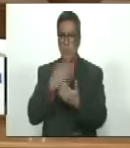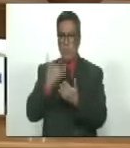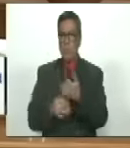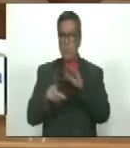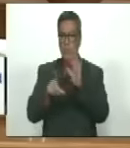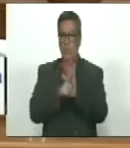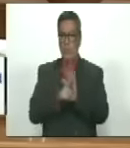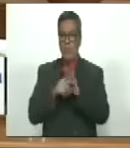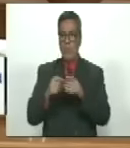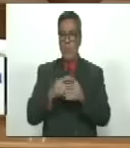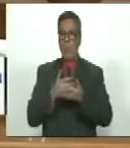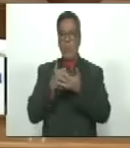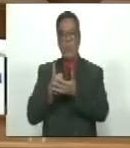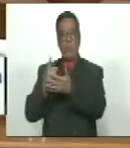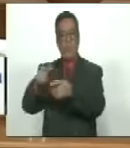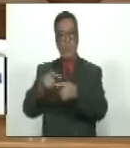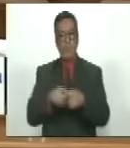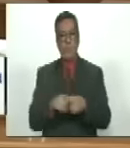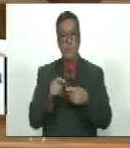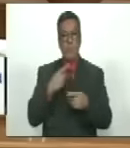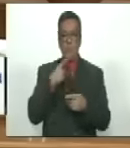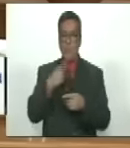de ley, hacer un aporte,